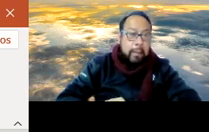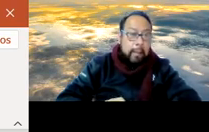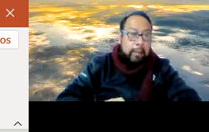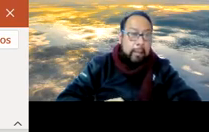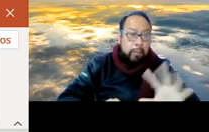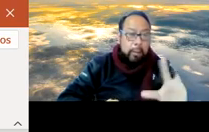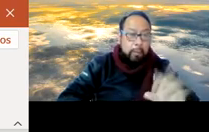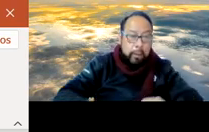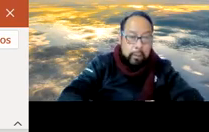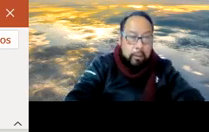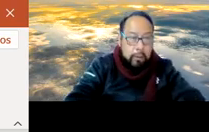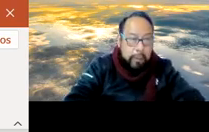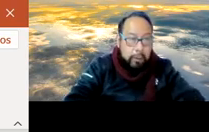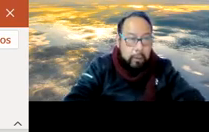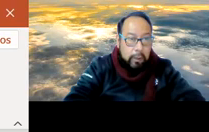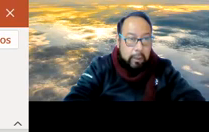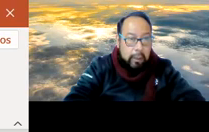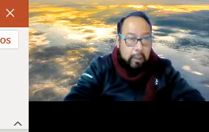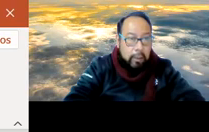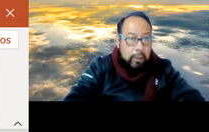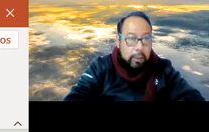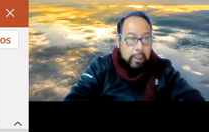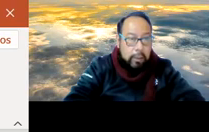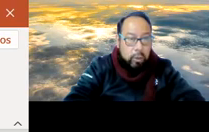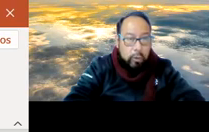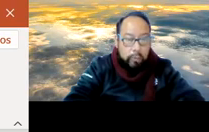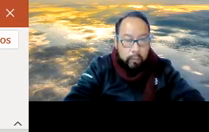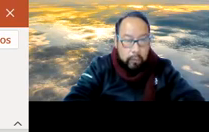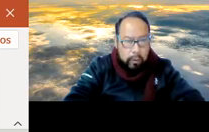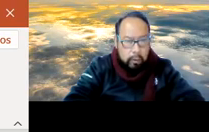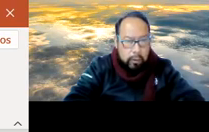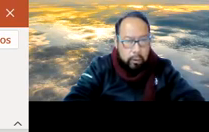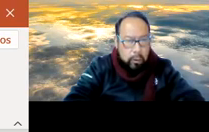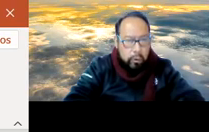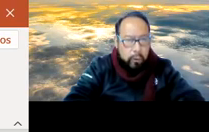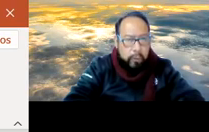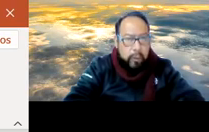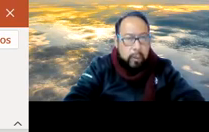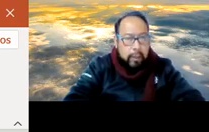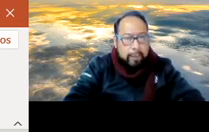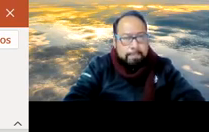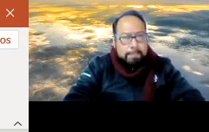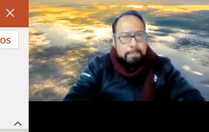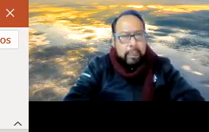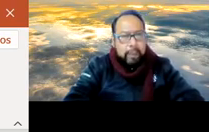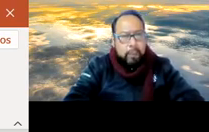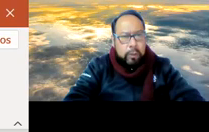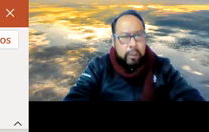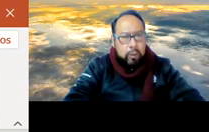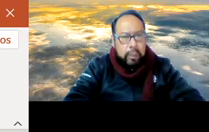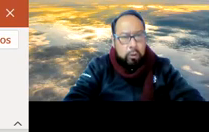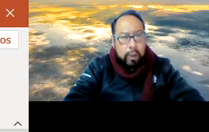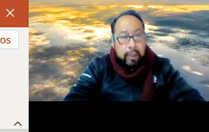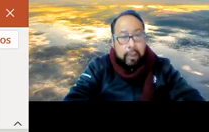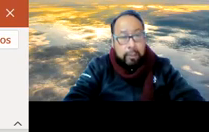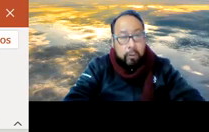especializadas. Aquí, como ya está un poquito medio atrasadito este texto, se lo incluyo. ¿Qué vemos